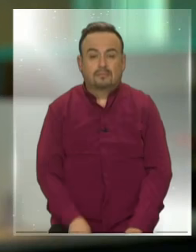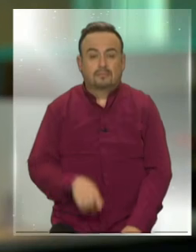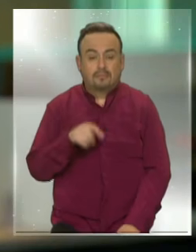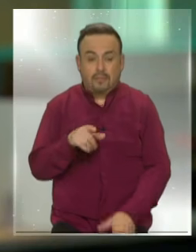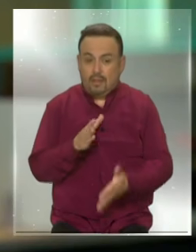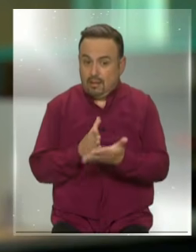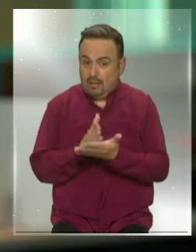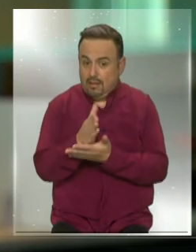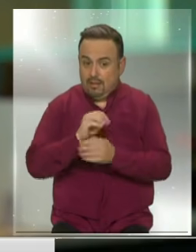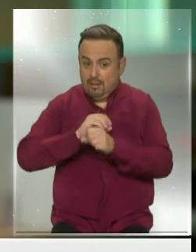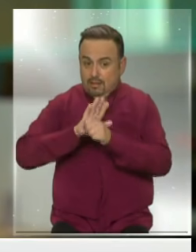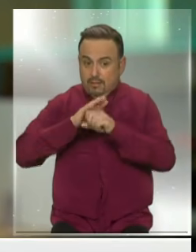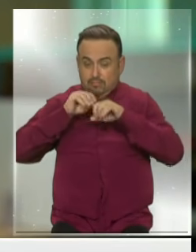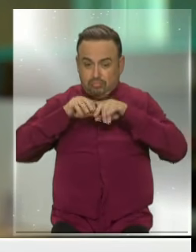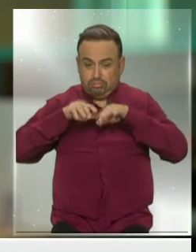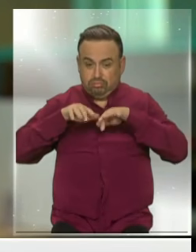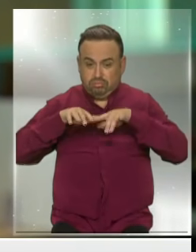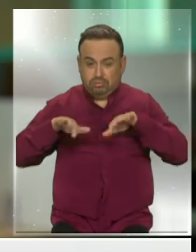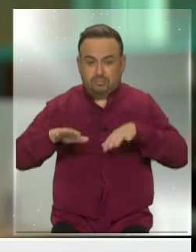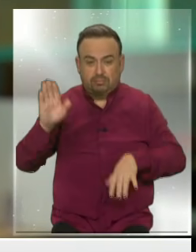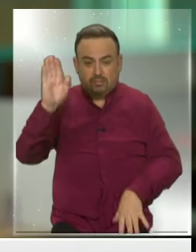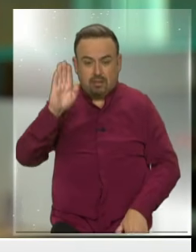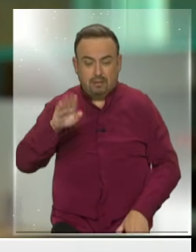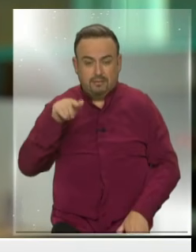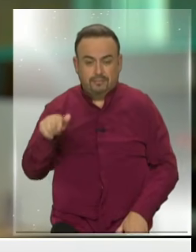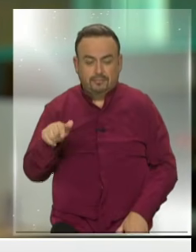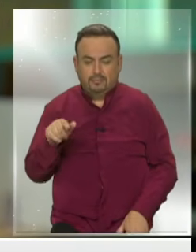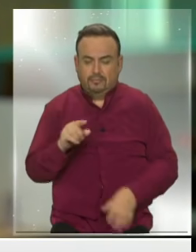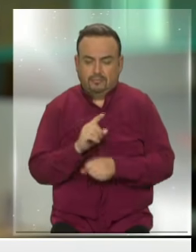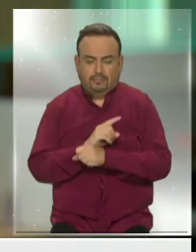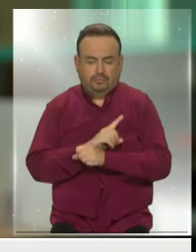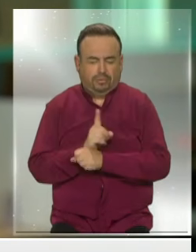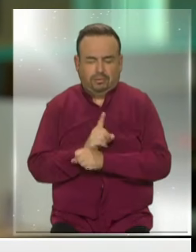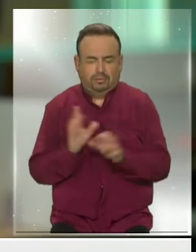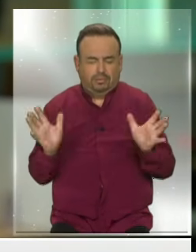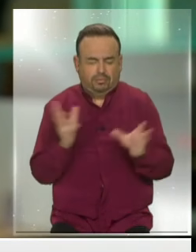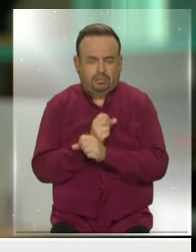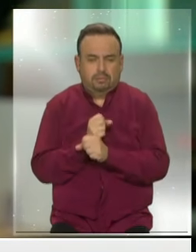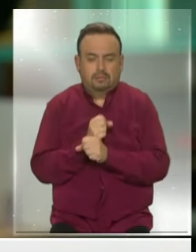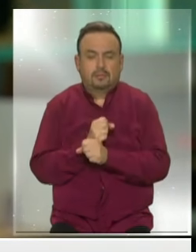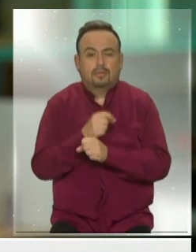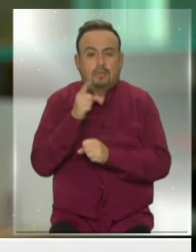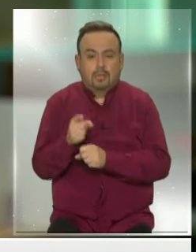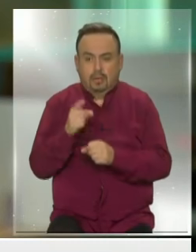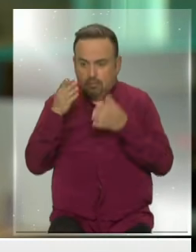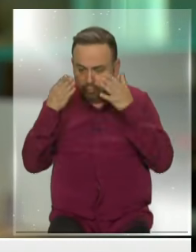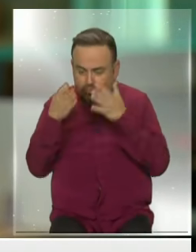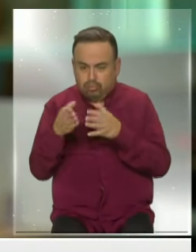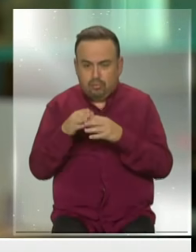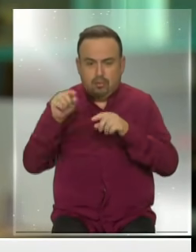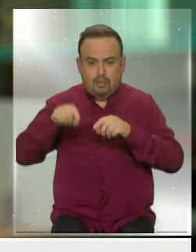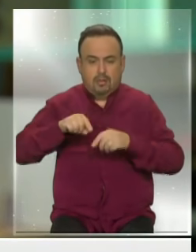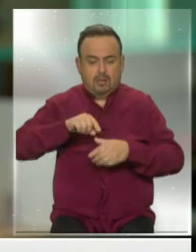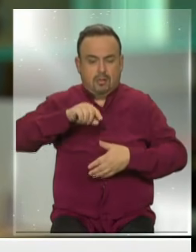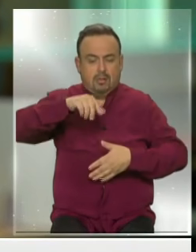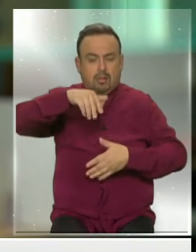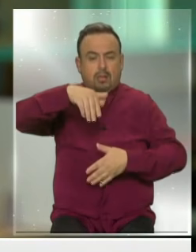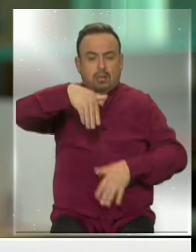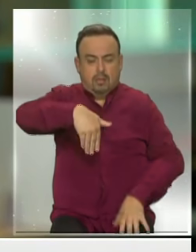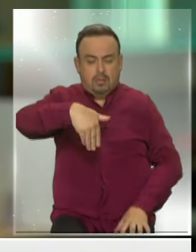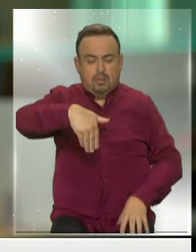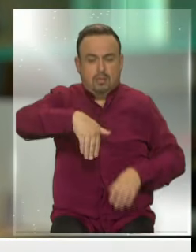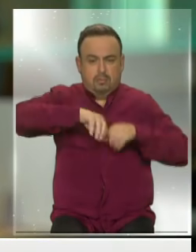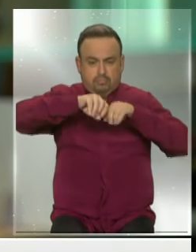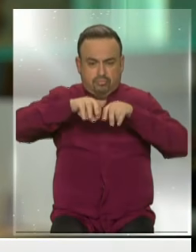Desde el comienzo de la pandemia del coronavirus, Brasil se transformó rápidamente en el principal foco de contagio en América del Sur. Hoy, con